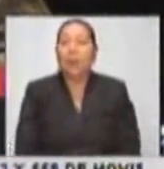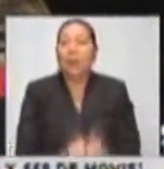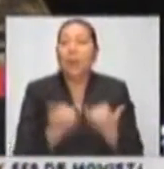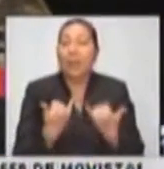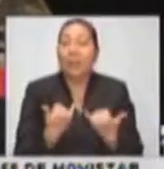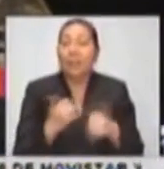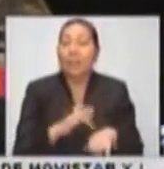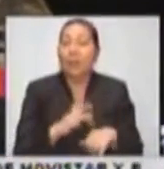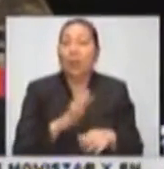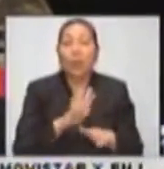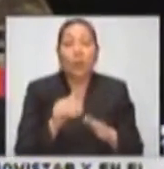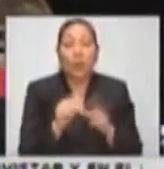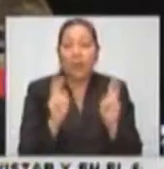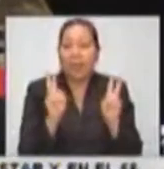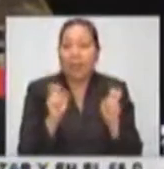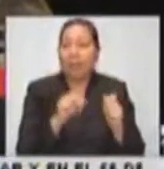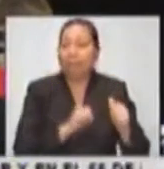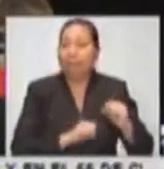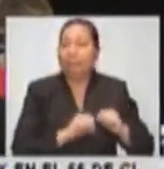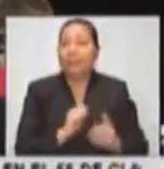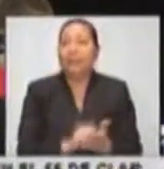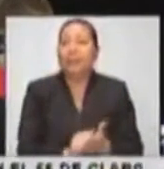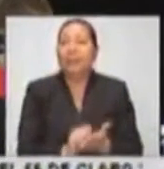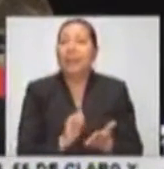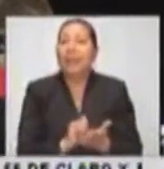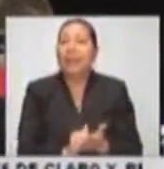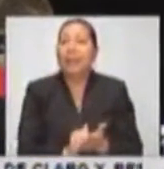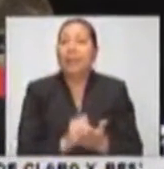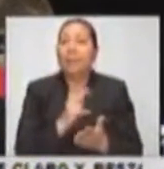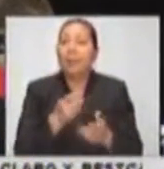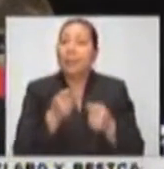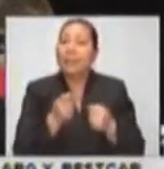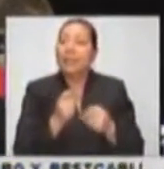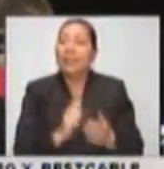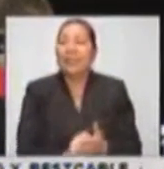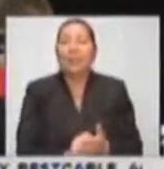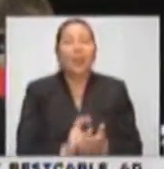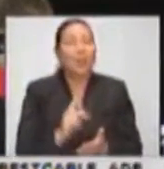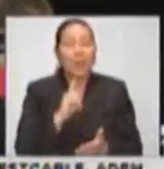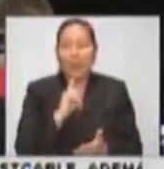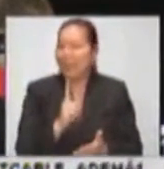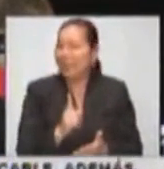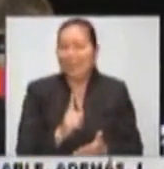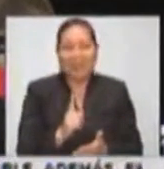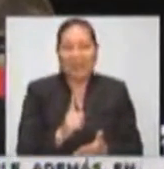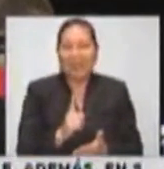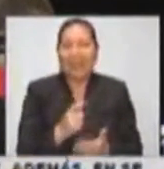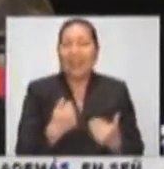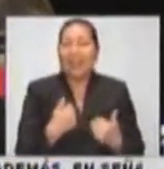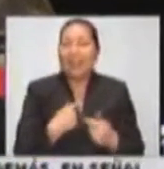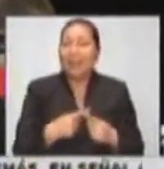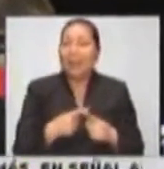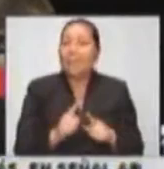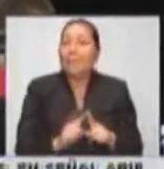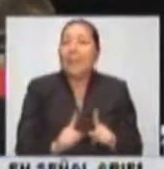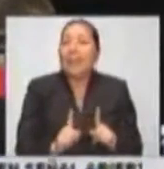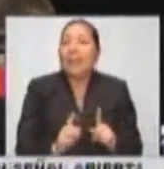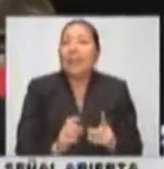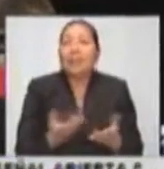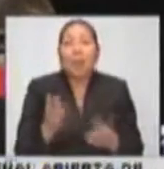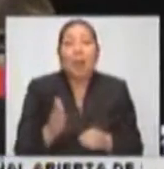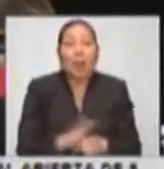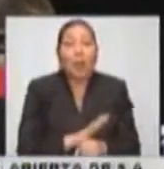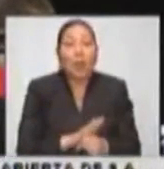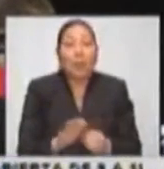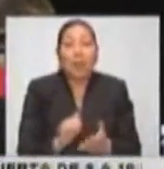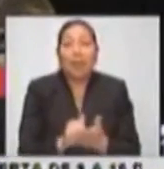eso tocar todos los temas que afectan la realidad y que, en el caso peruano, insisto, no es por, creo que lo voy a repetir varias veces, pero es tan compleja